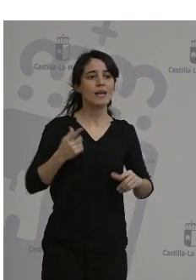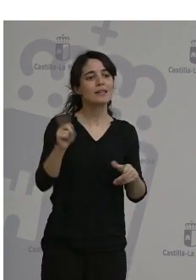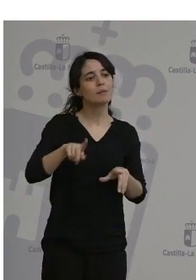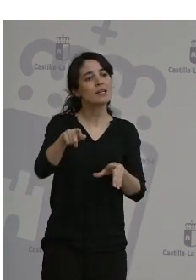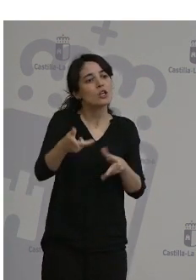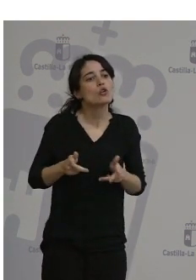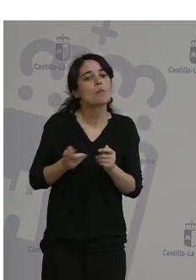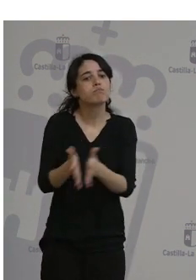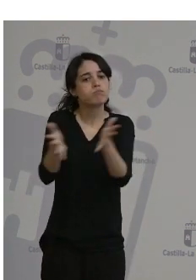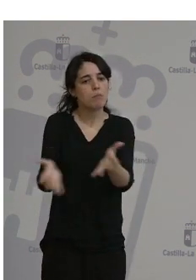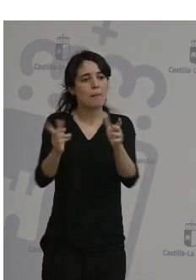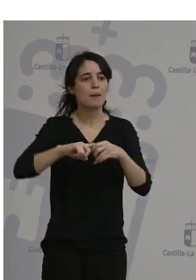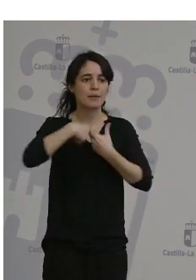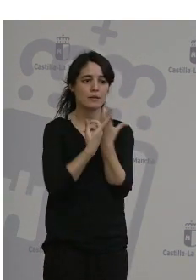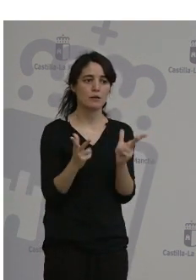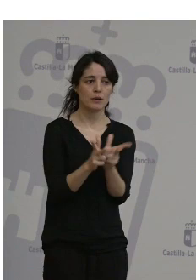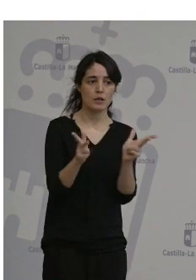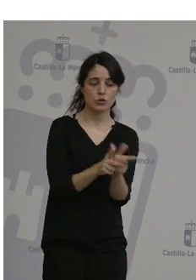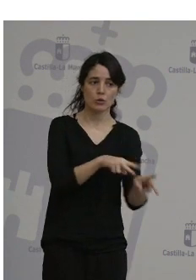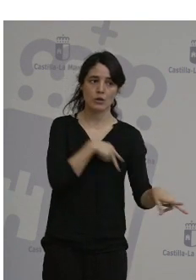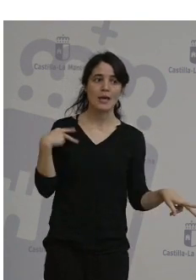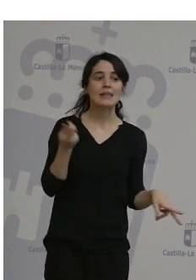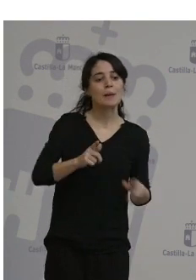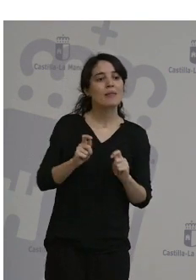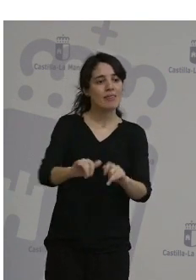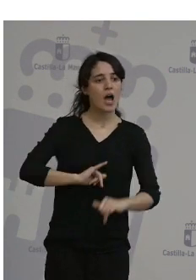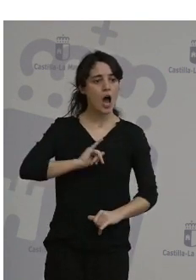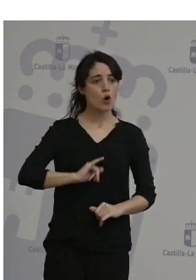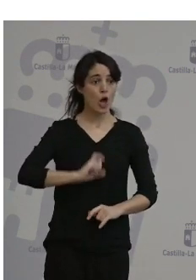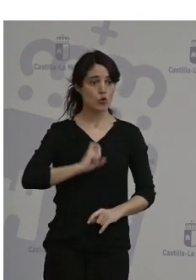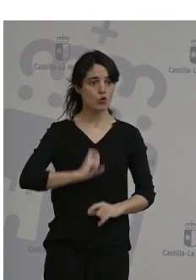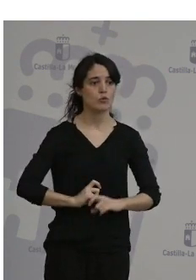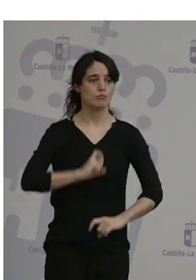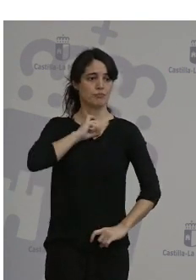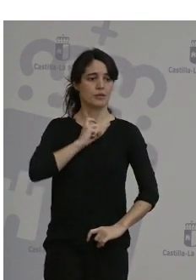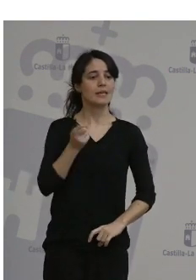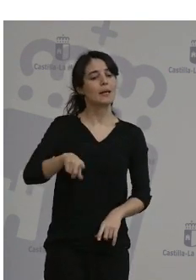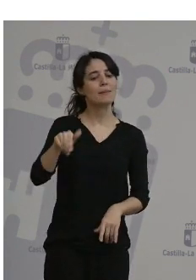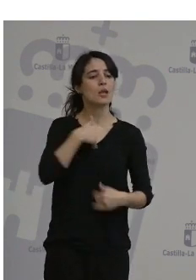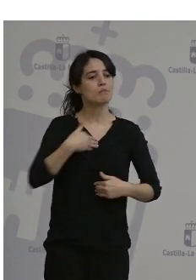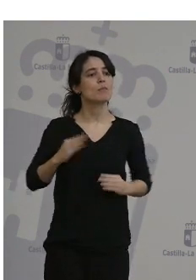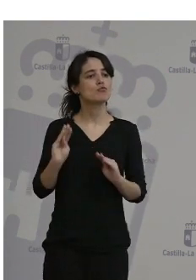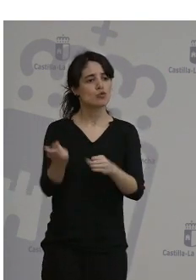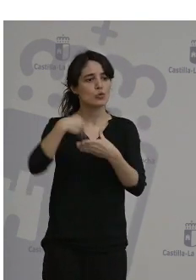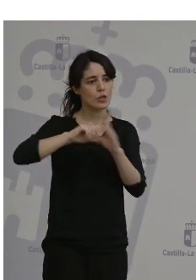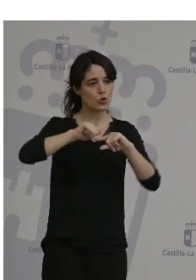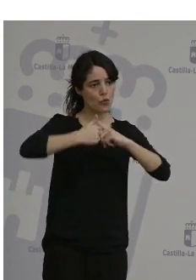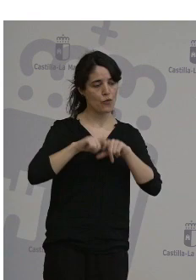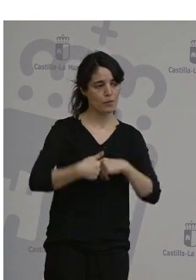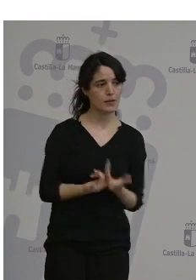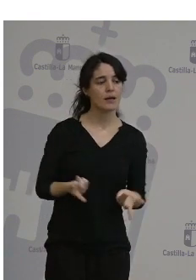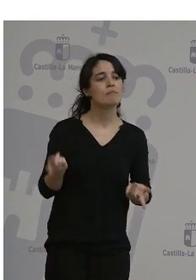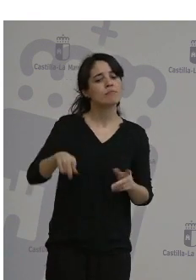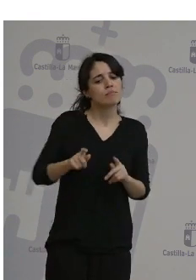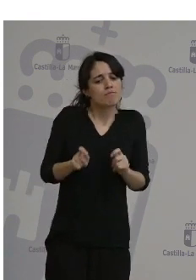comunidad. Mejora su nivel de autoestima y su rol en el seno familiar. Revierte un rendimiento importante